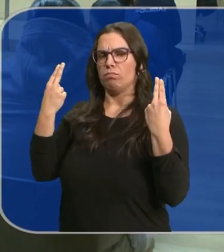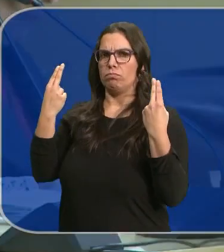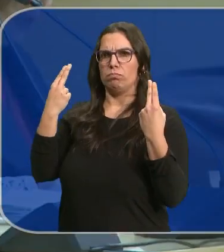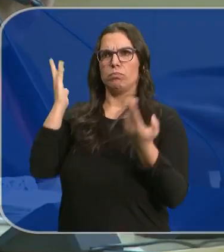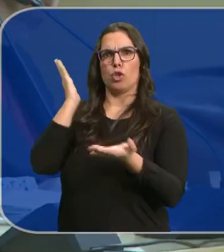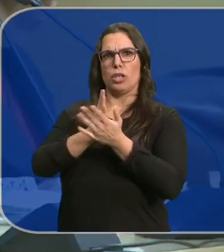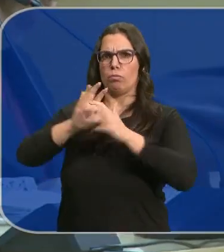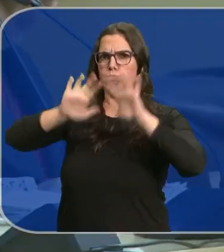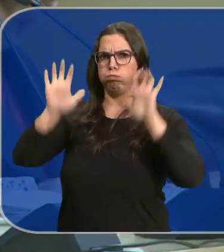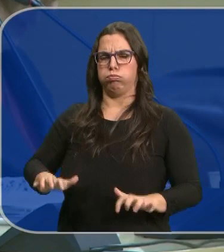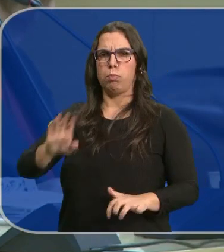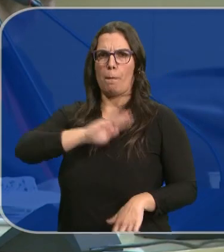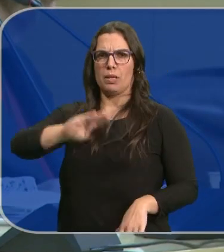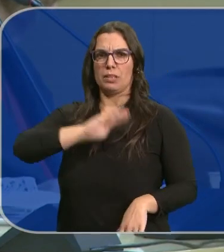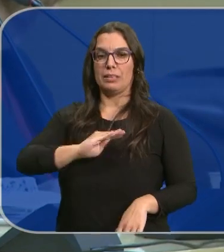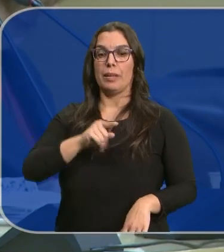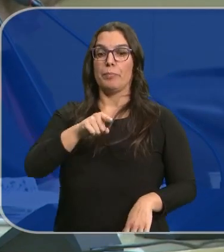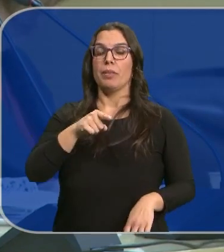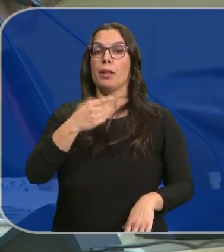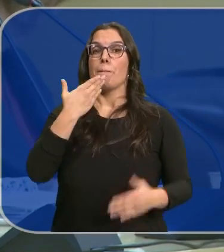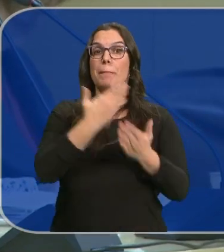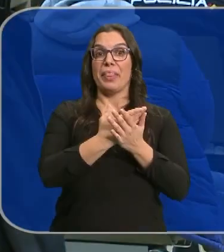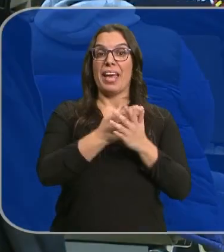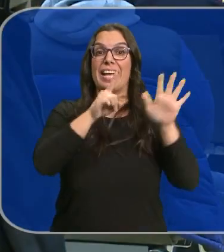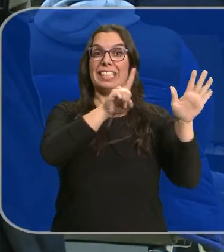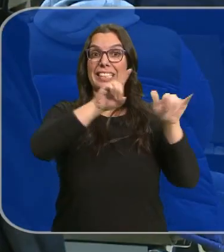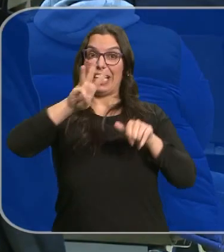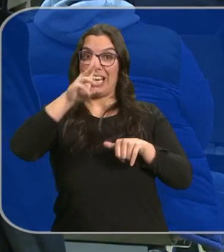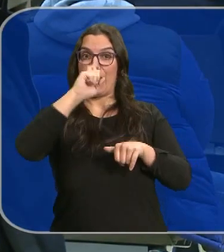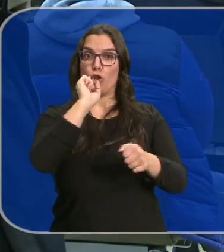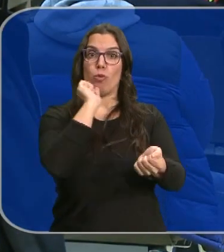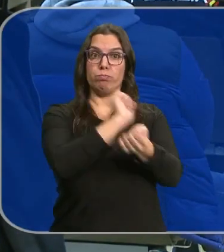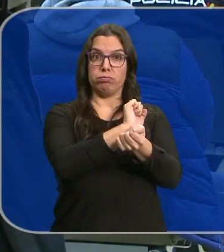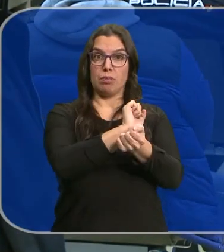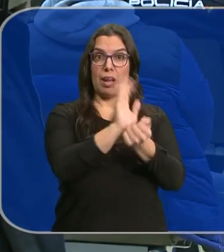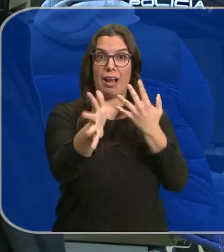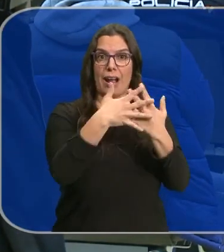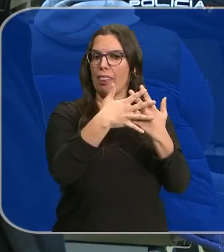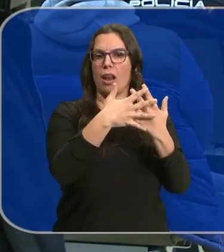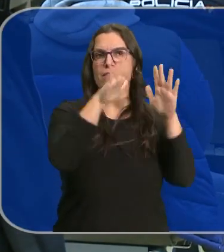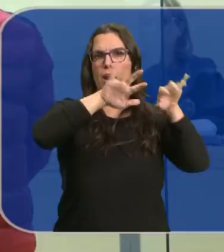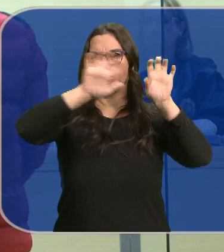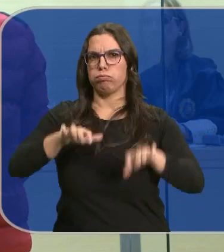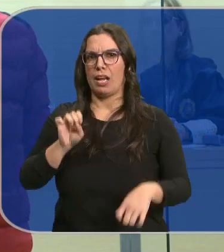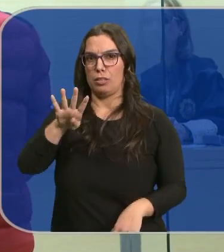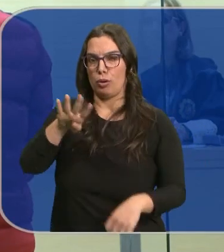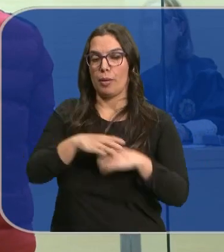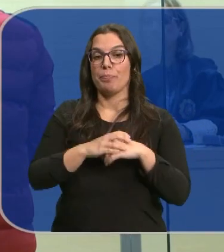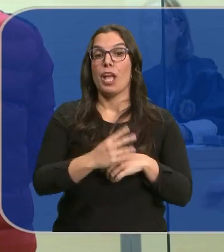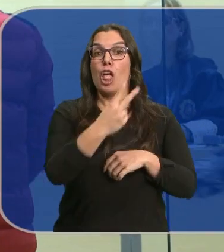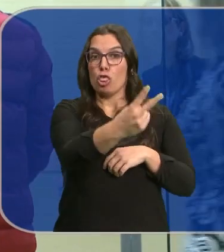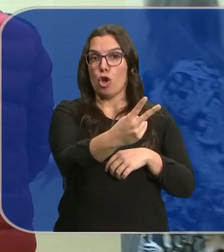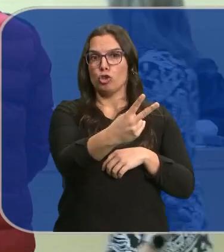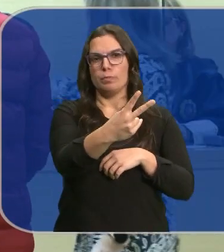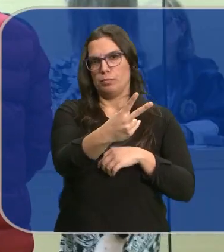rebaja de la pena que pedía 63 años de prisión en un principio y que se han quedado en 14. Hay 2 acusados